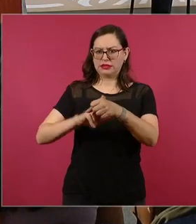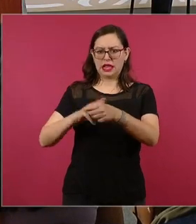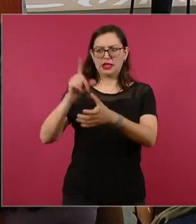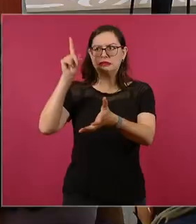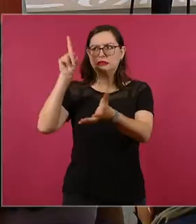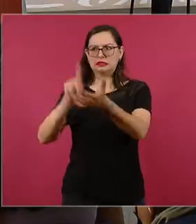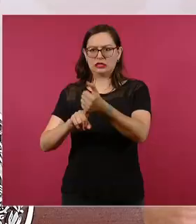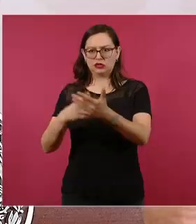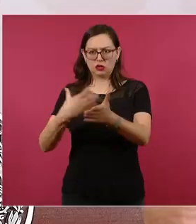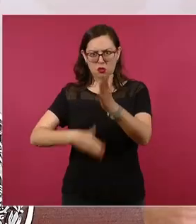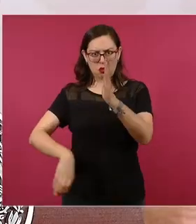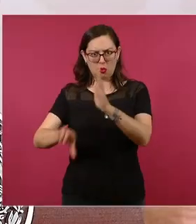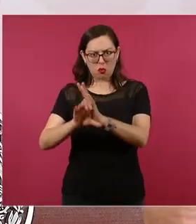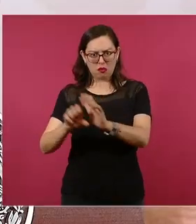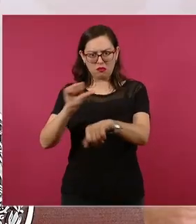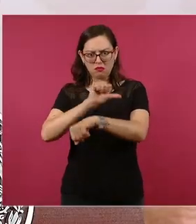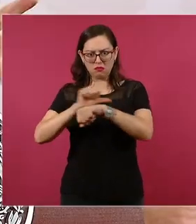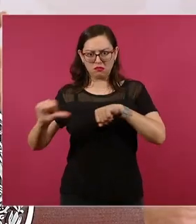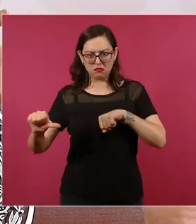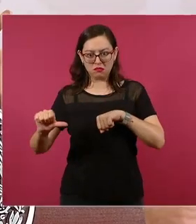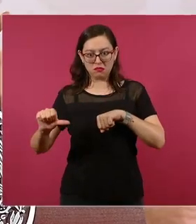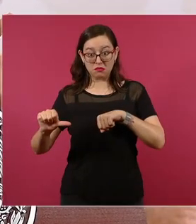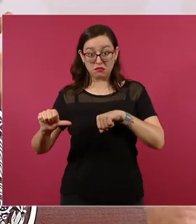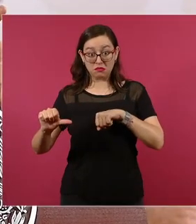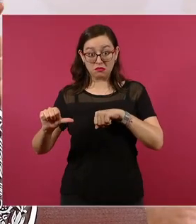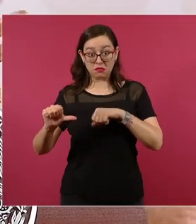a una empresa, el quirófano